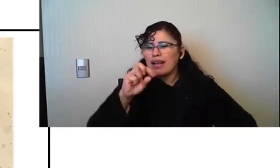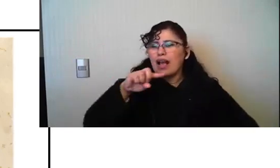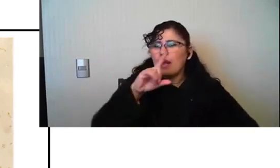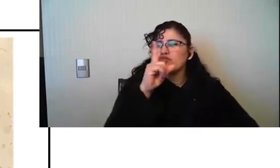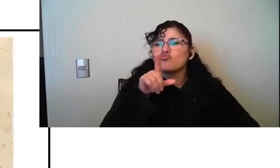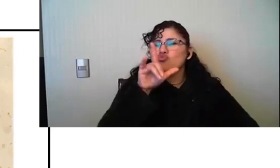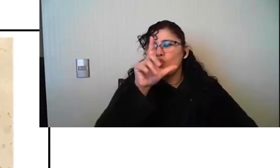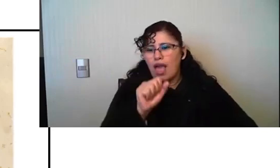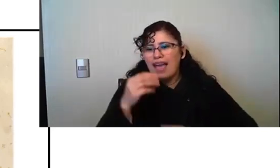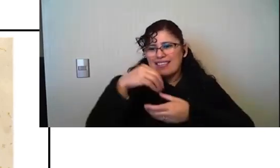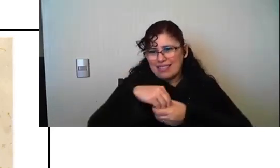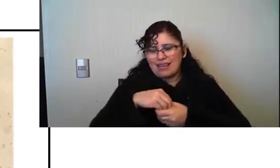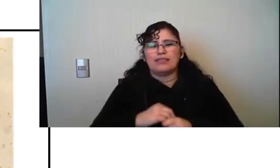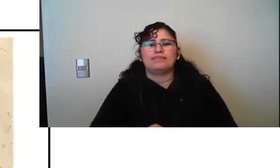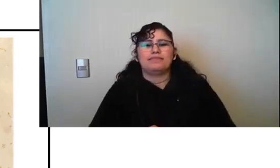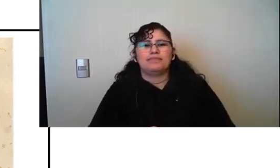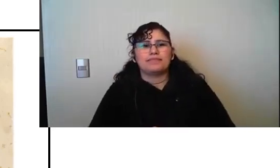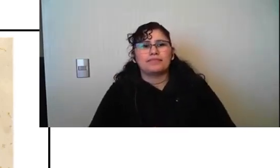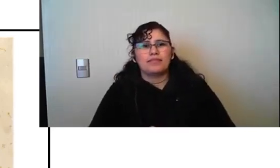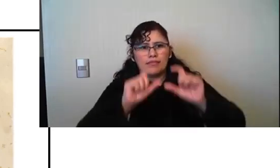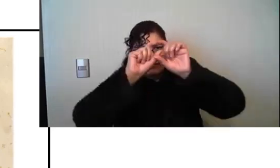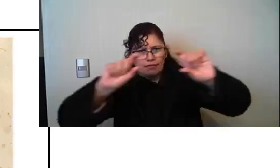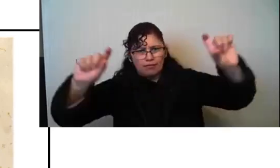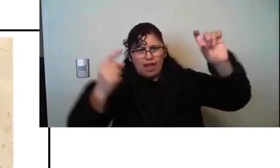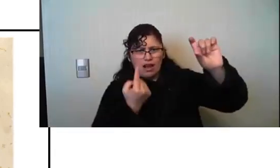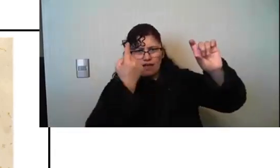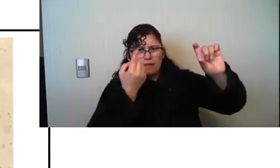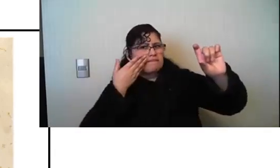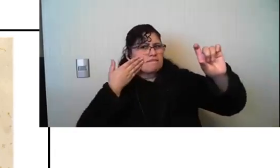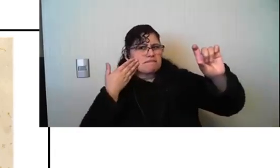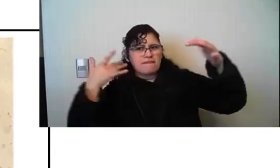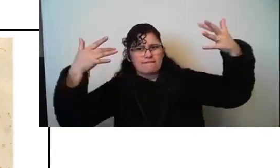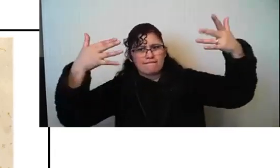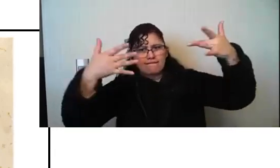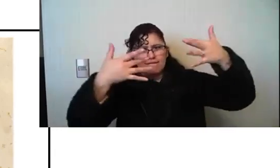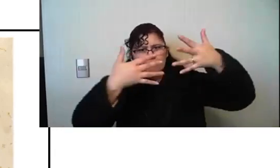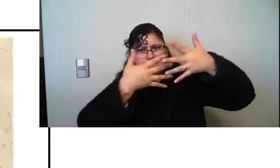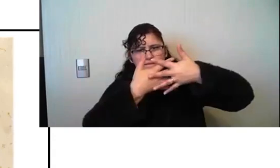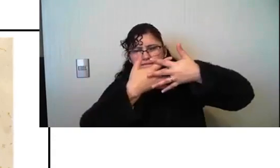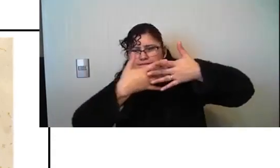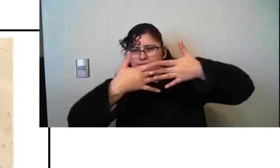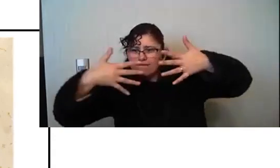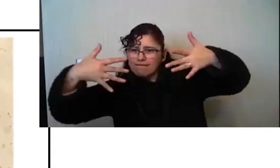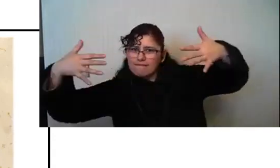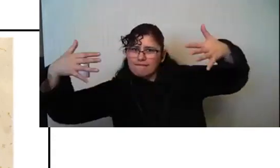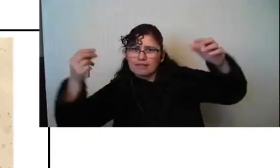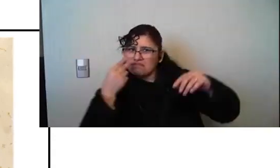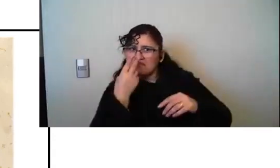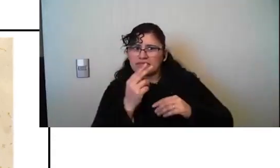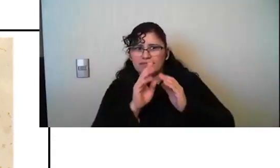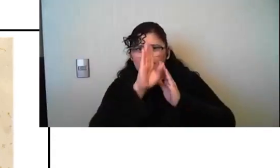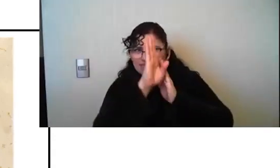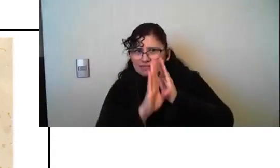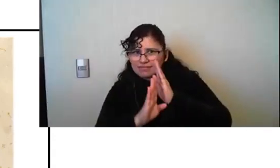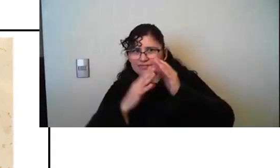podemos observar acá es esto. Estas son fibras que están cruzando esta línea media